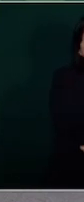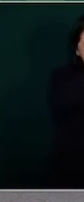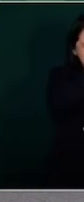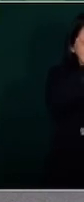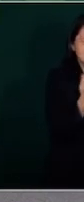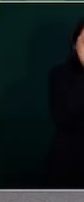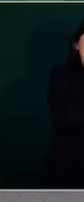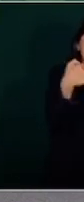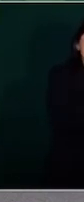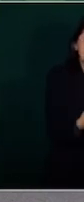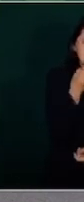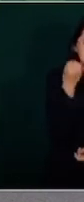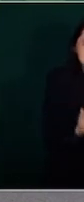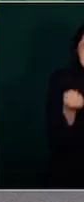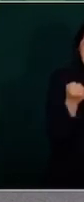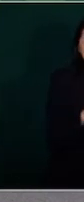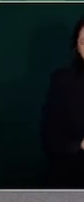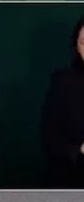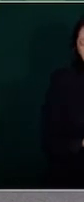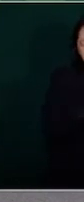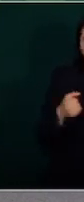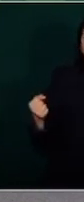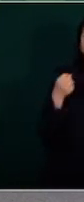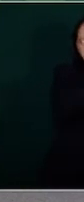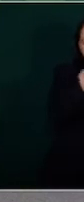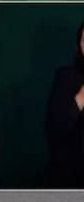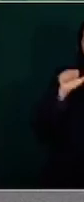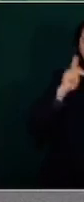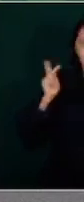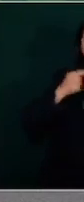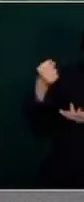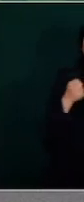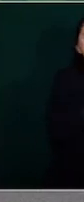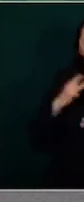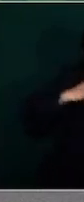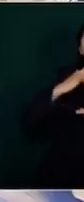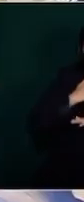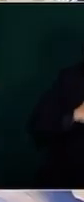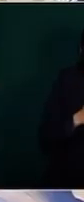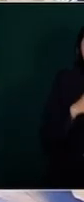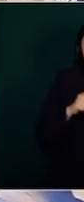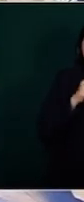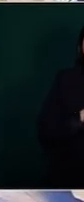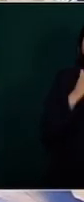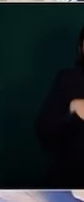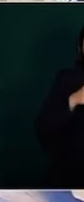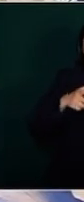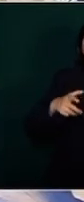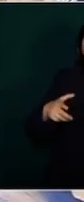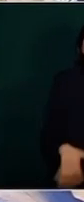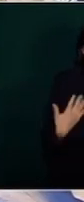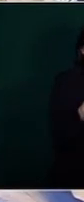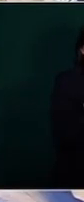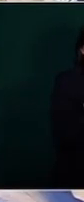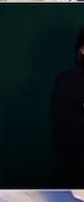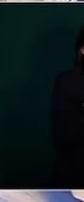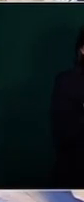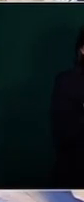norte y esto garantiza inversión extranjera que cada vez está creciendo más hay un crecimiento constante